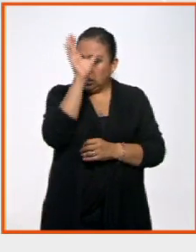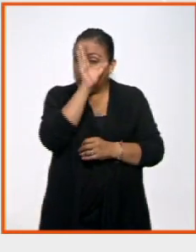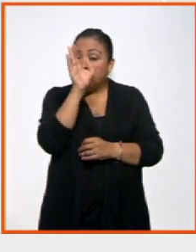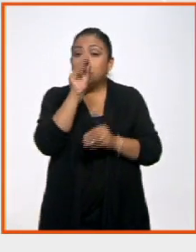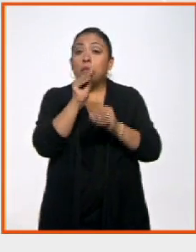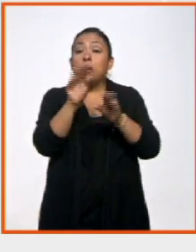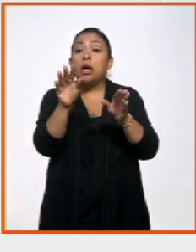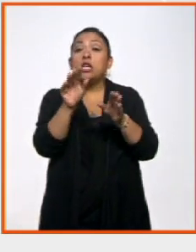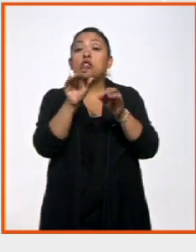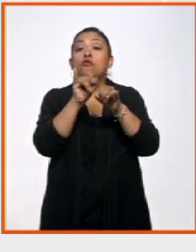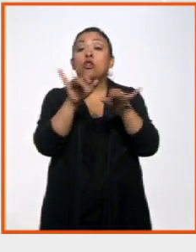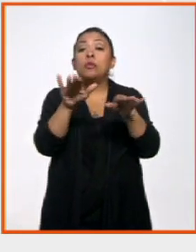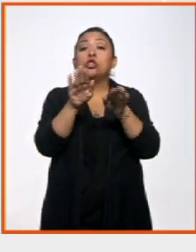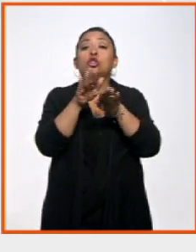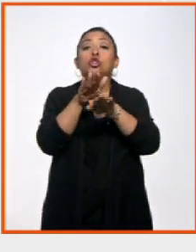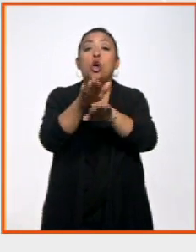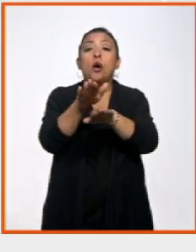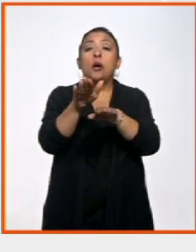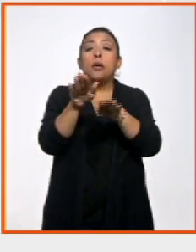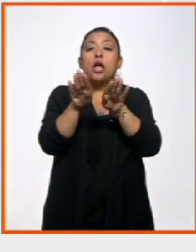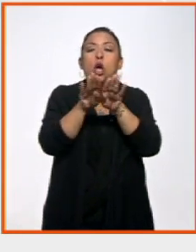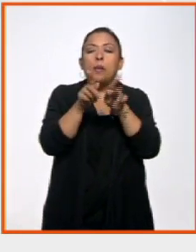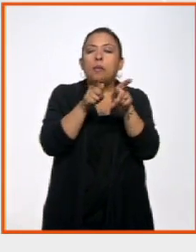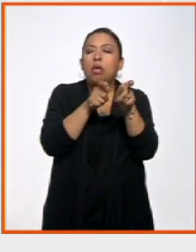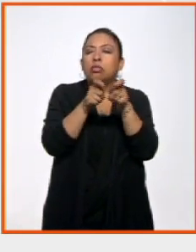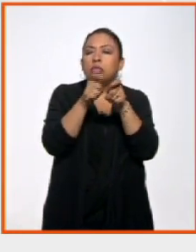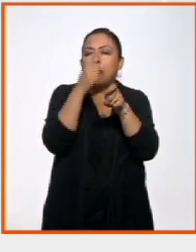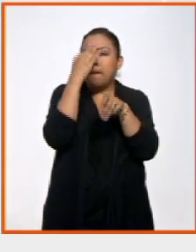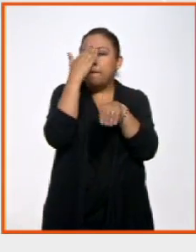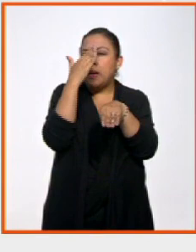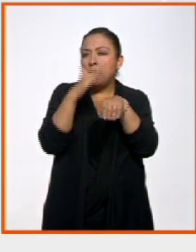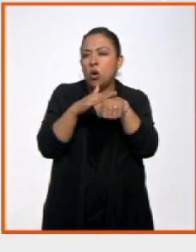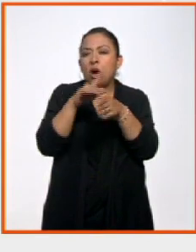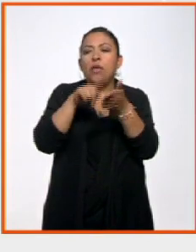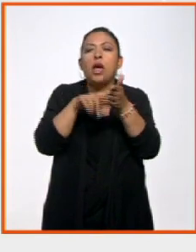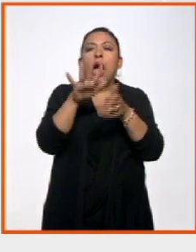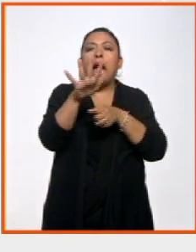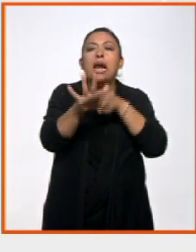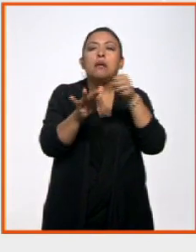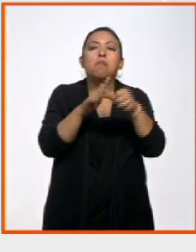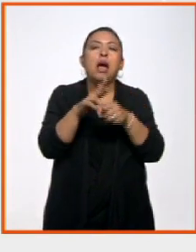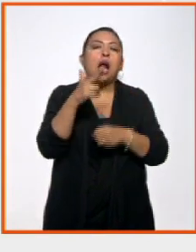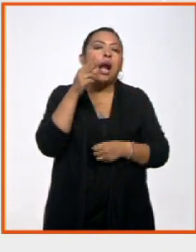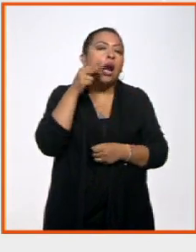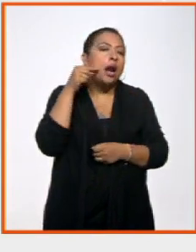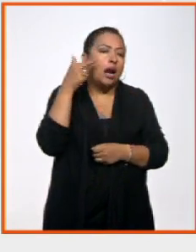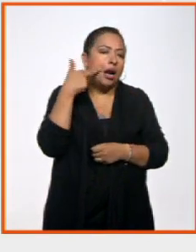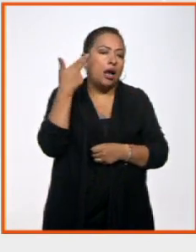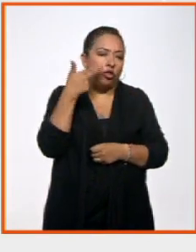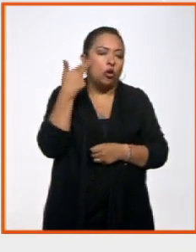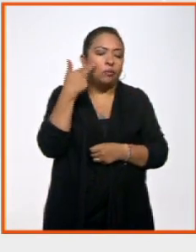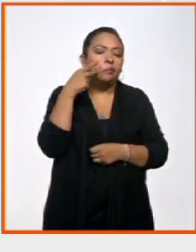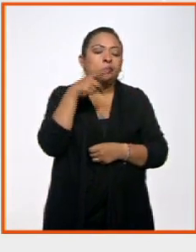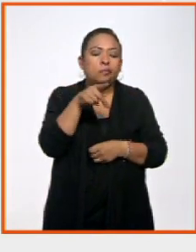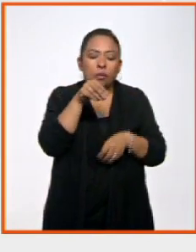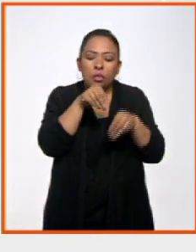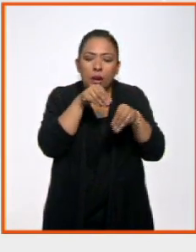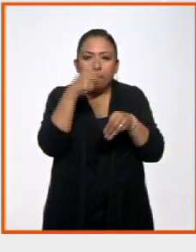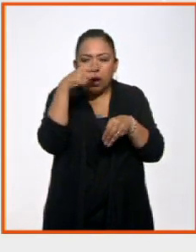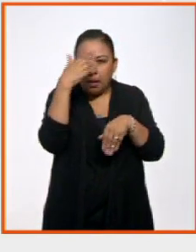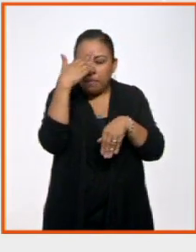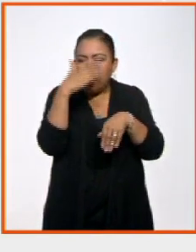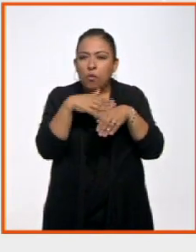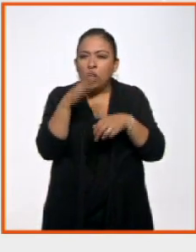un artículo acerca de la manipulación de la memoria en un modelo animal en un ratón de hecho para provocar una